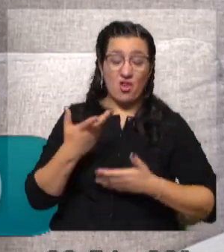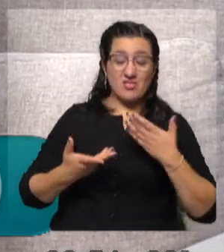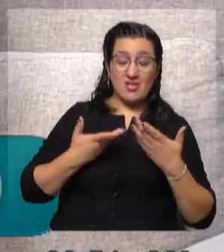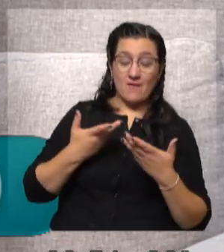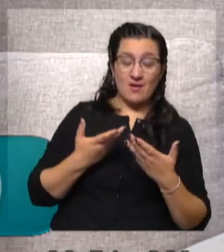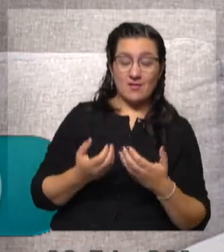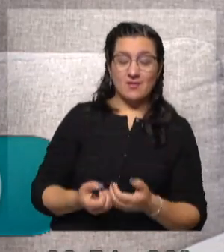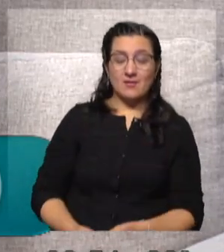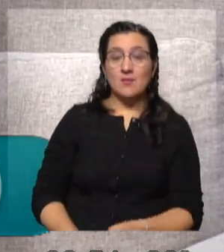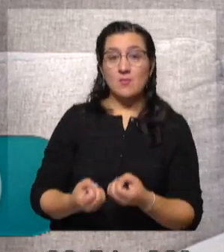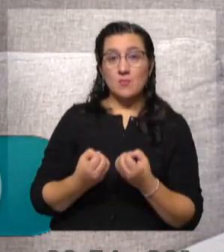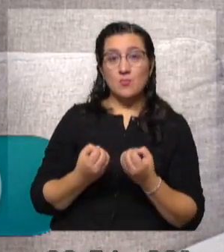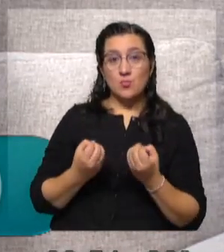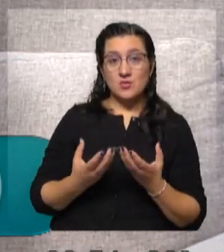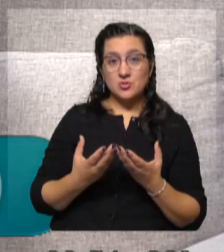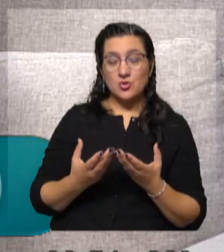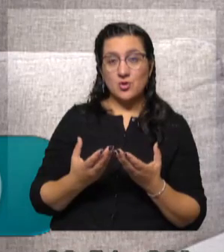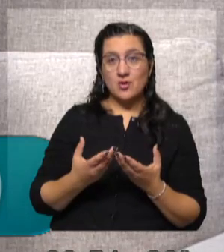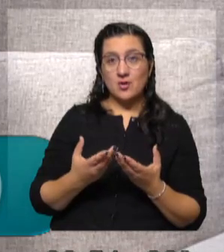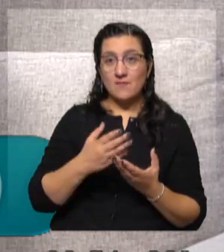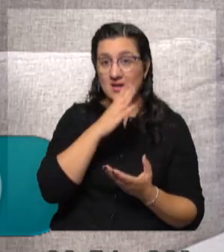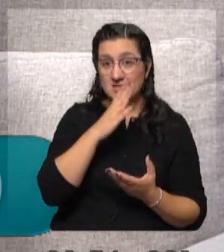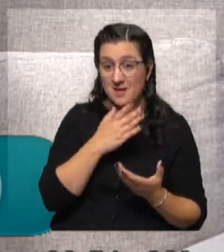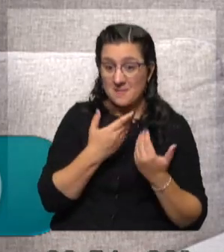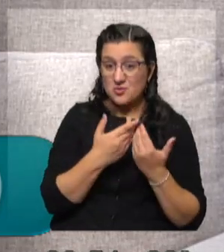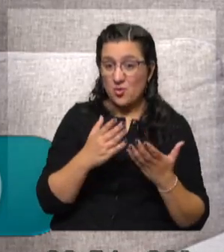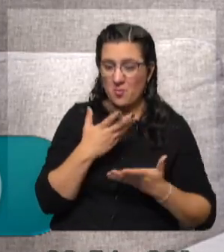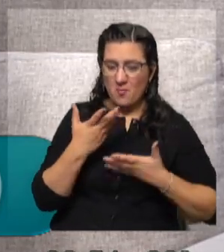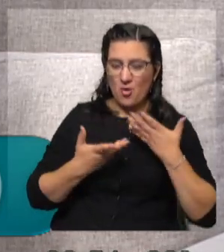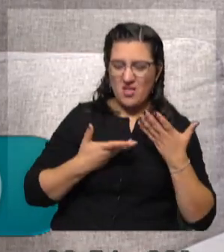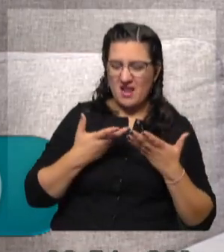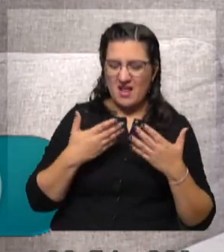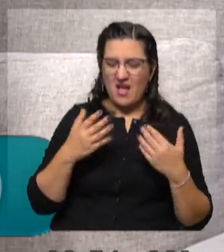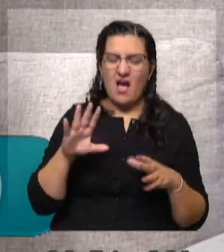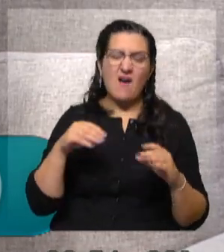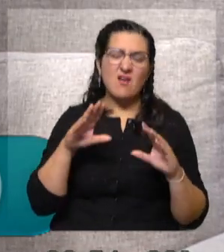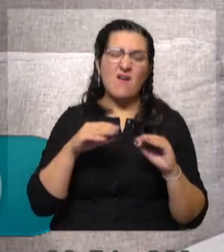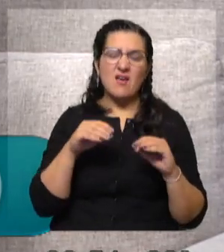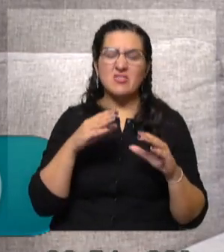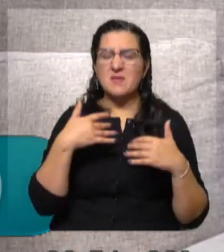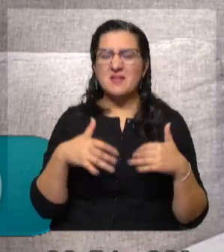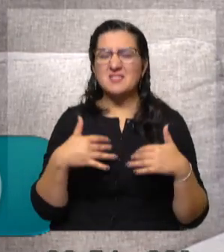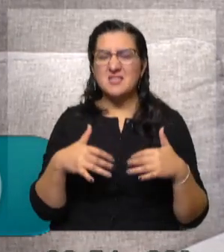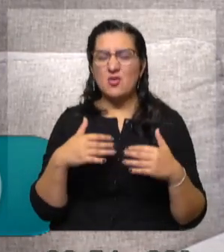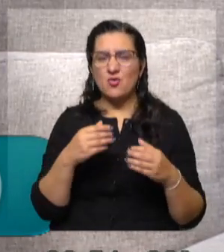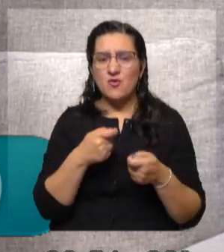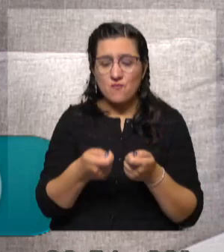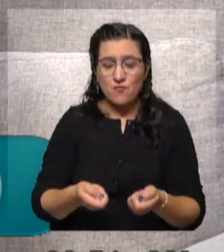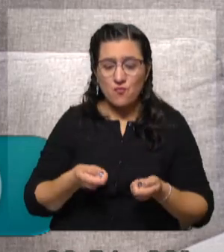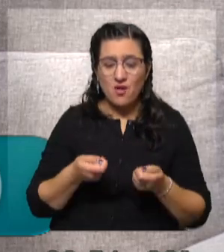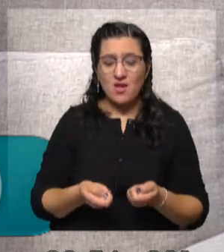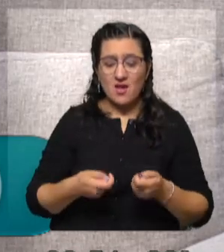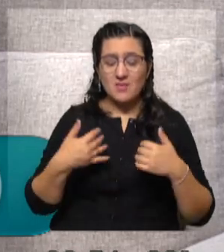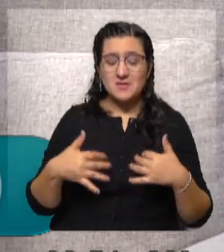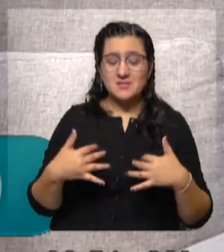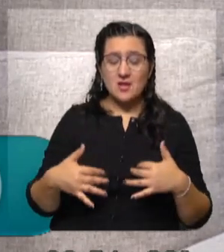Brasil global Brasil empezó a molestar en el mundo hablaba demasiado influía demasiado se había sumado los